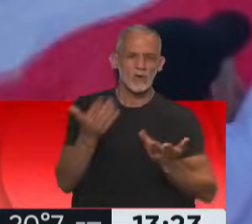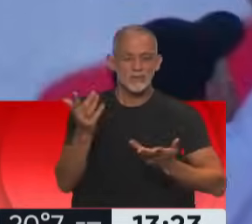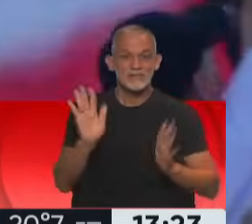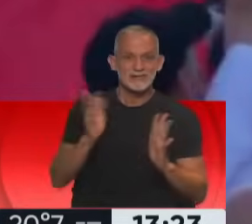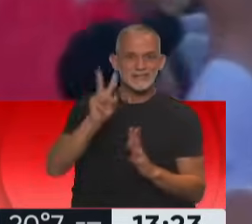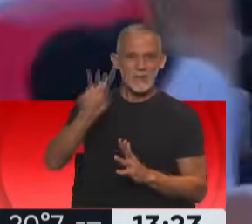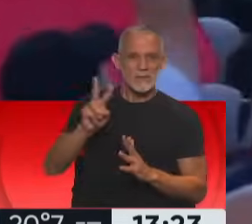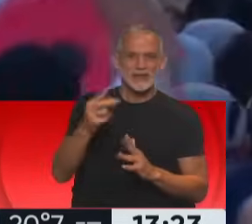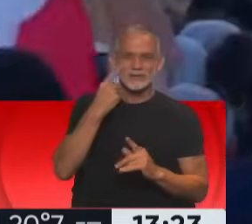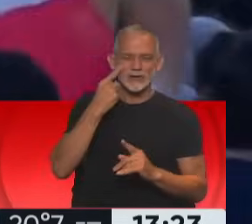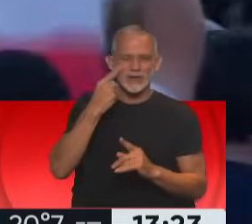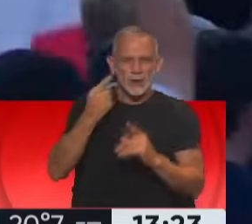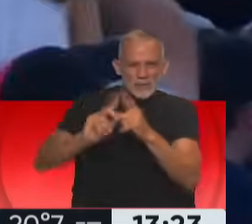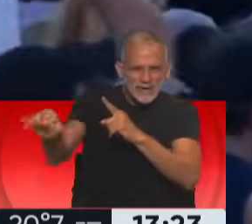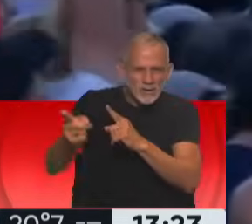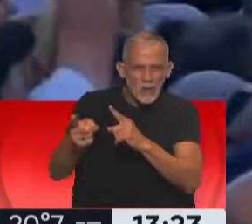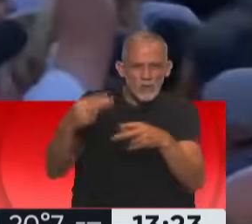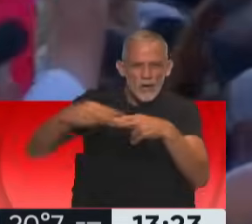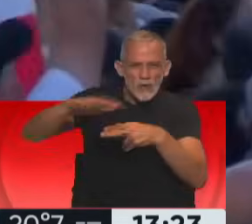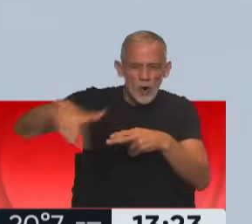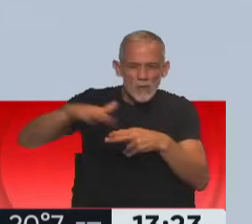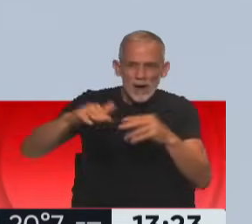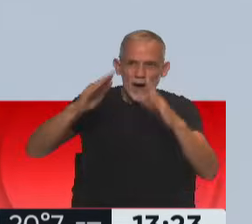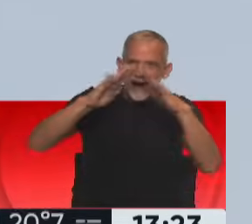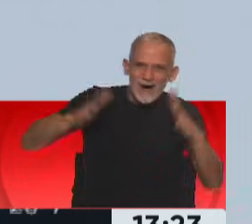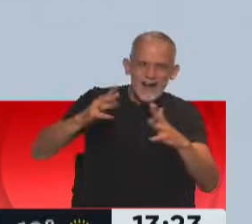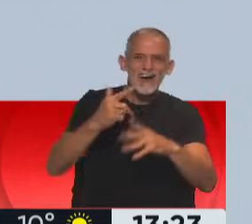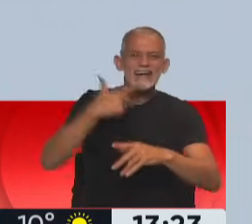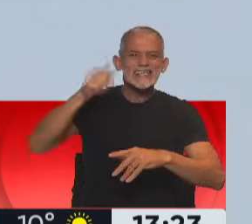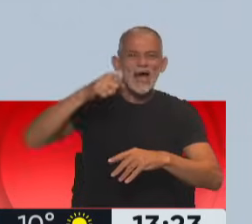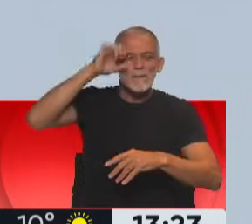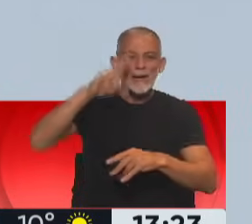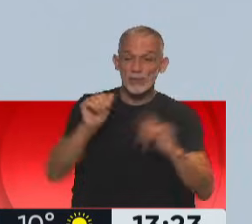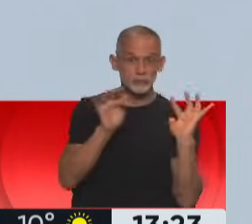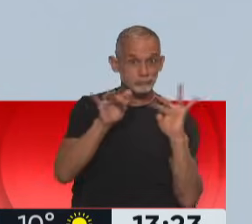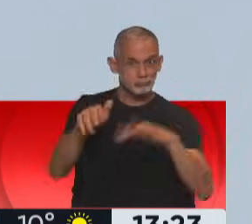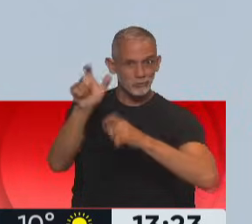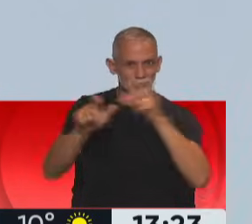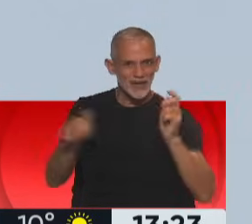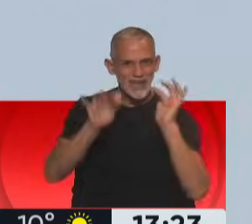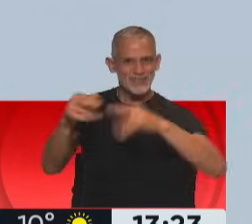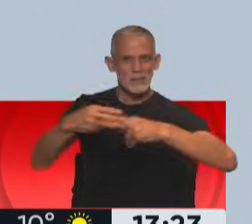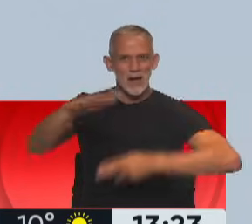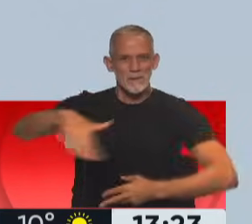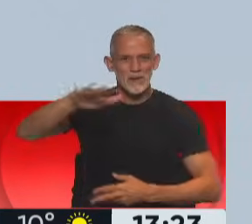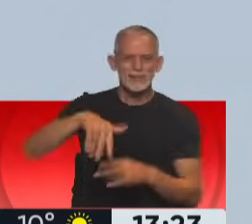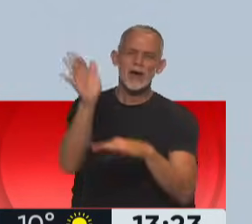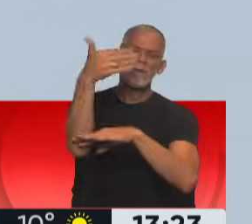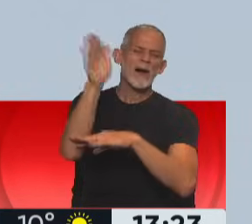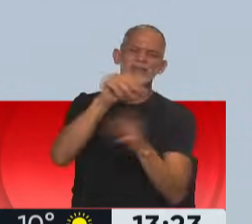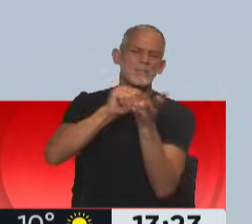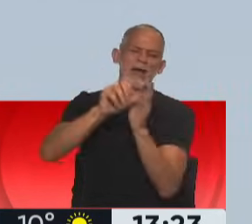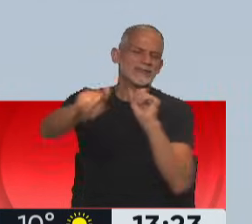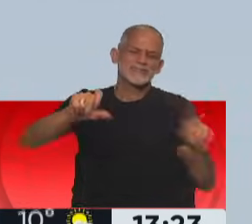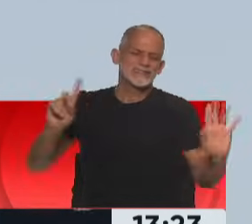viendo en vivo las imágenes frente a la Basílica de San Pedro. Miren la cantidad de fieles que llegan con las banderas de los países